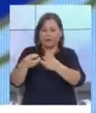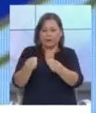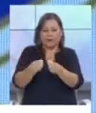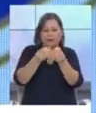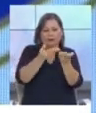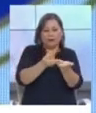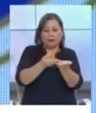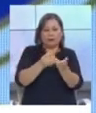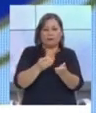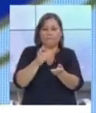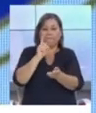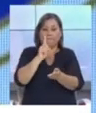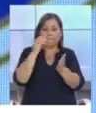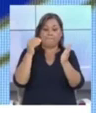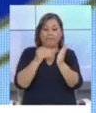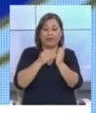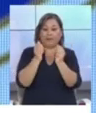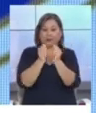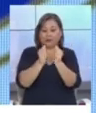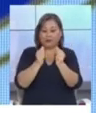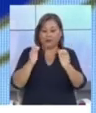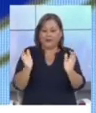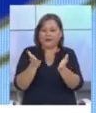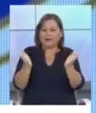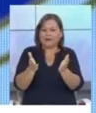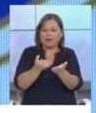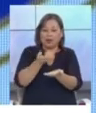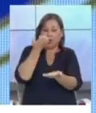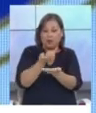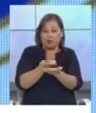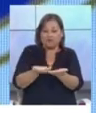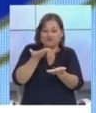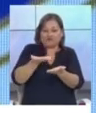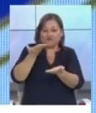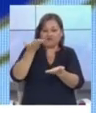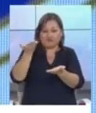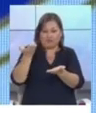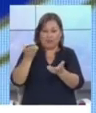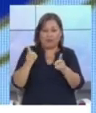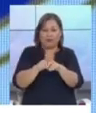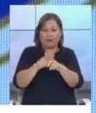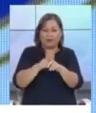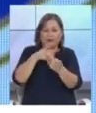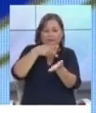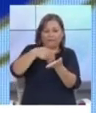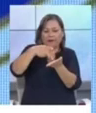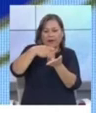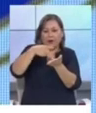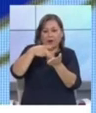para reactivar la economía también me he comprometido a rebajar el impuesto sobre la renta a los asalariados